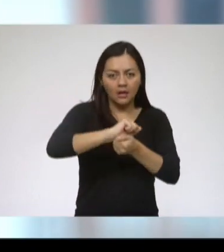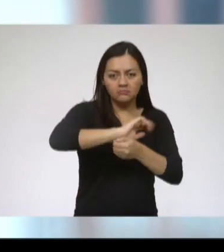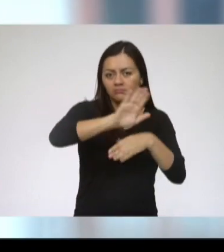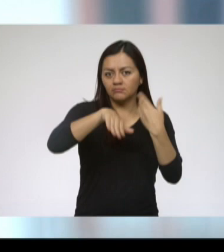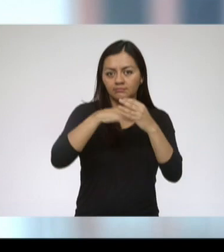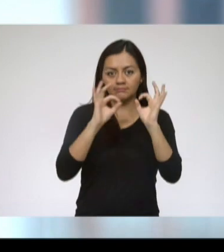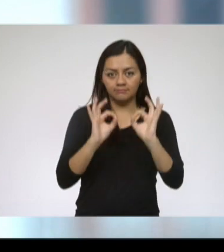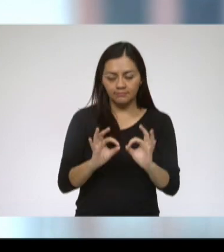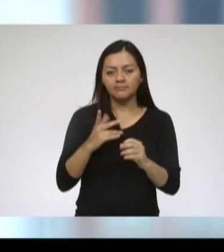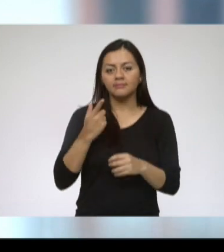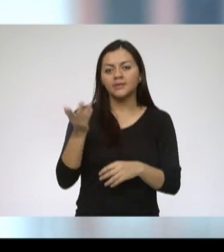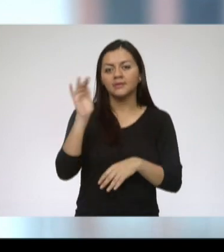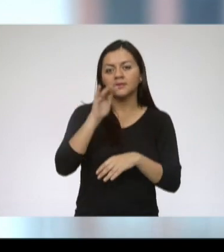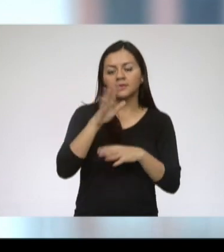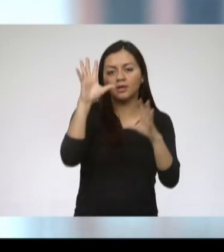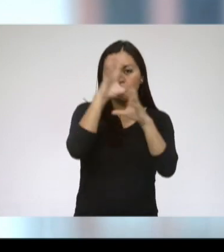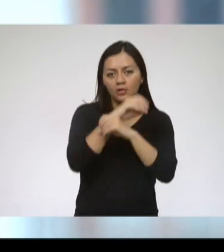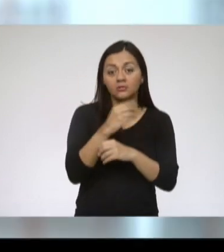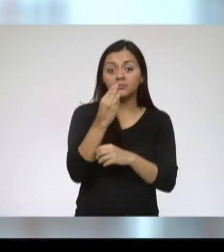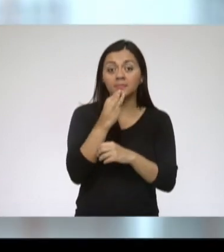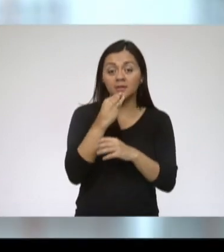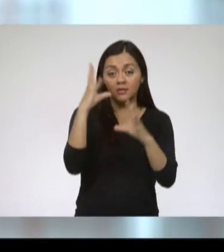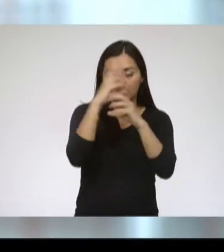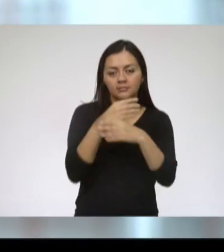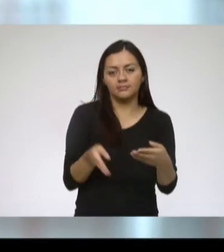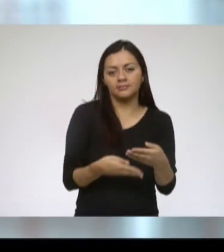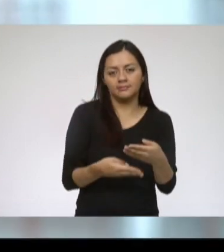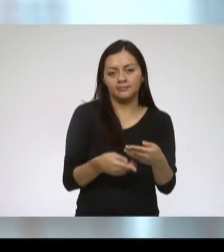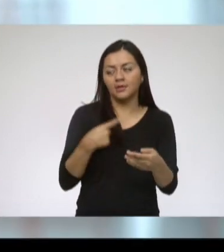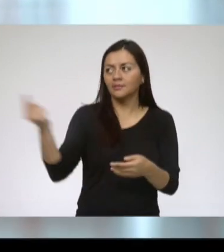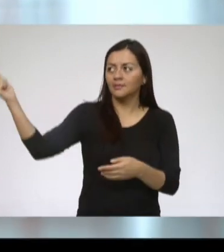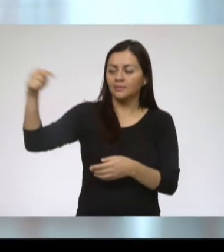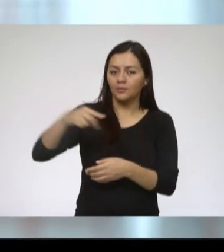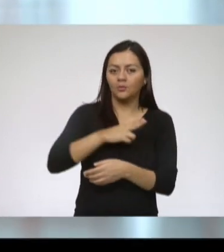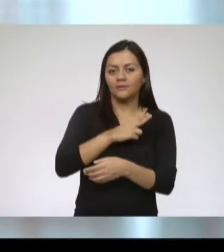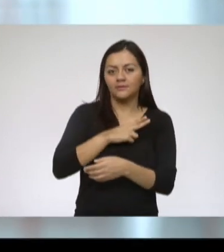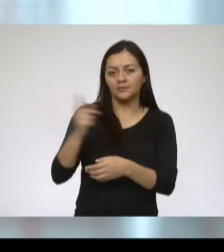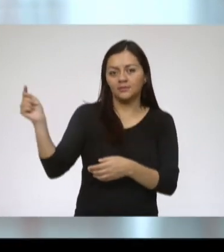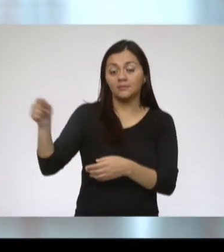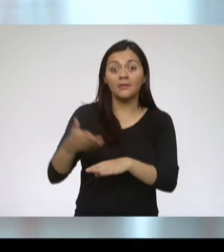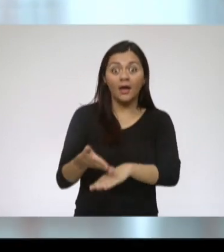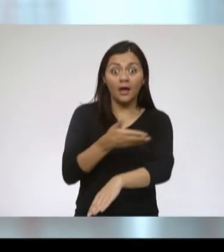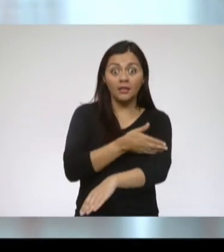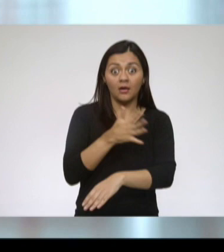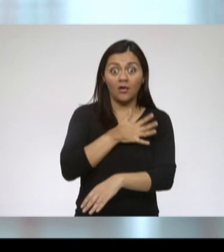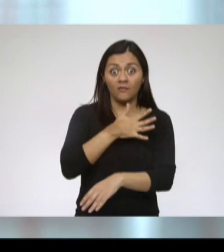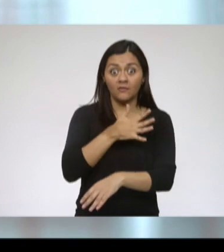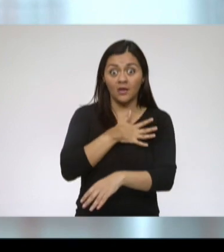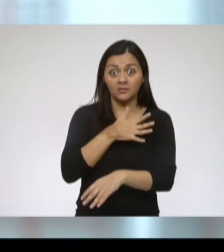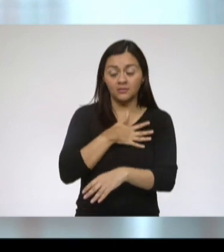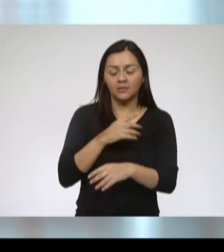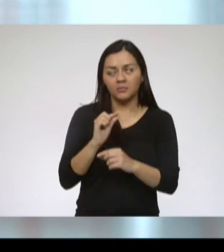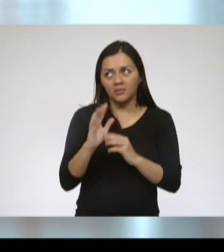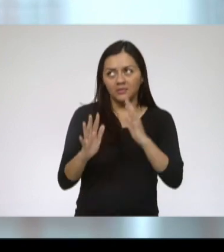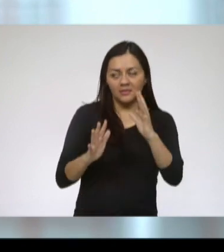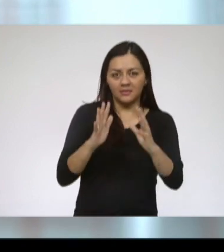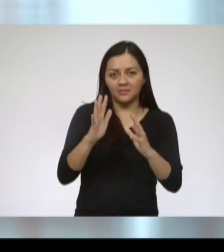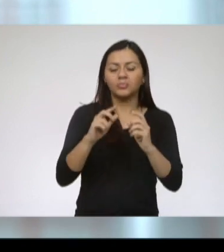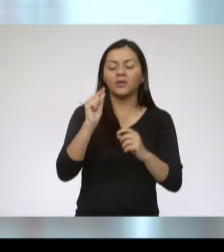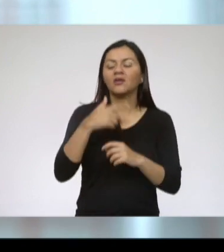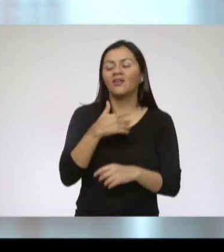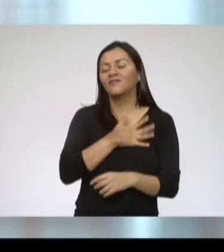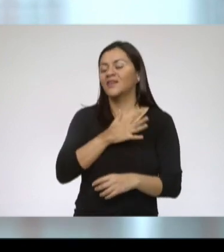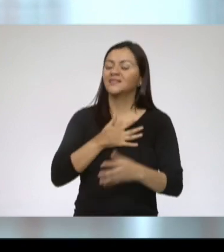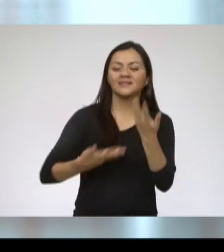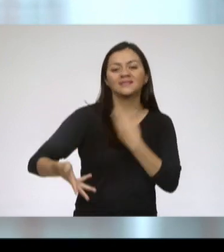entonces de ahí sí después ya tengo que hacer la merienda para ellos. Pero sí, ahora sí tengo confianza en mis hermanos porque ellos me han demostrado confianza. Entonces ellos dijo